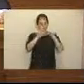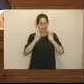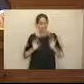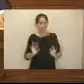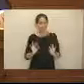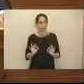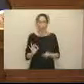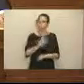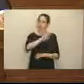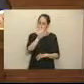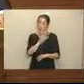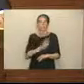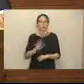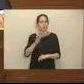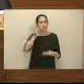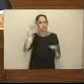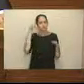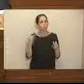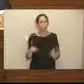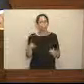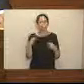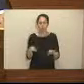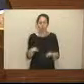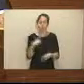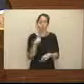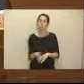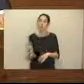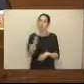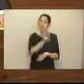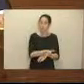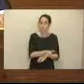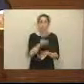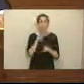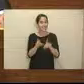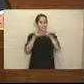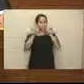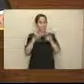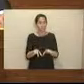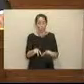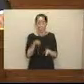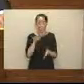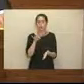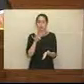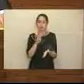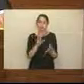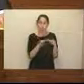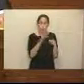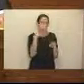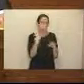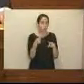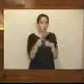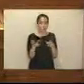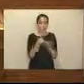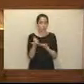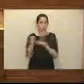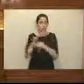Me parece que es absolutamente razonable y vuelvo a decir que es exactamente lo mismo que todos los grupos políticos plantearon en